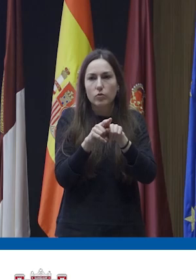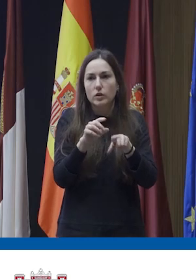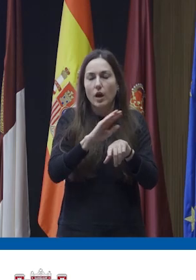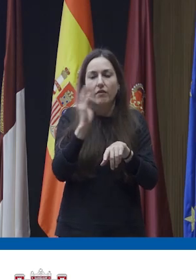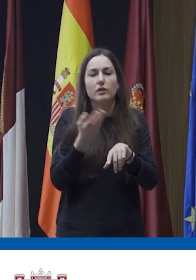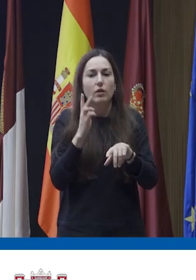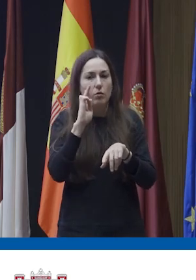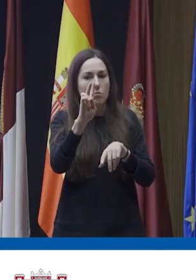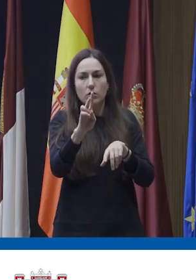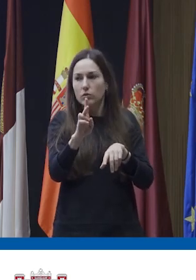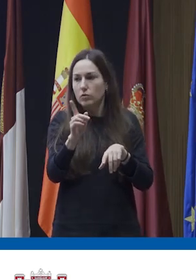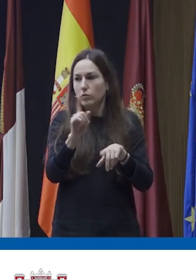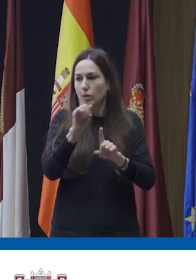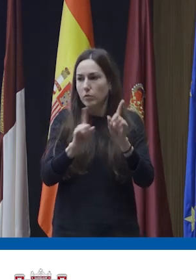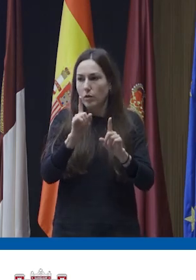no hay ningún problema.